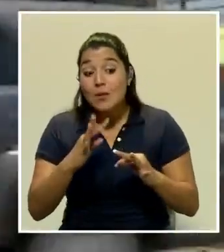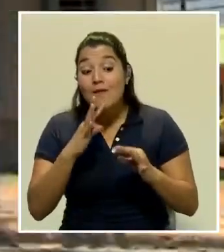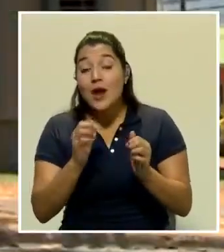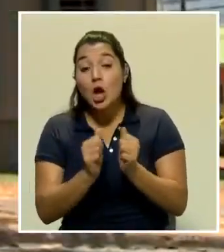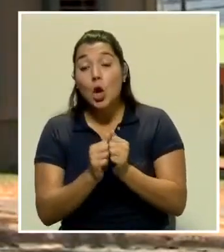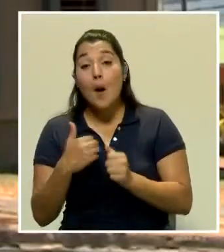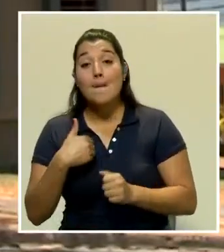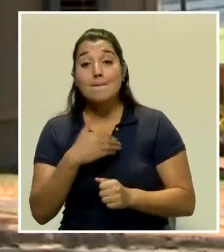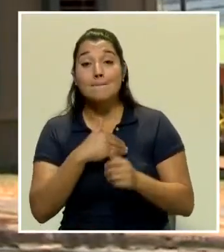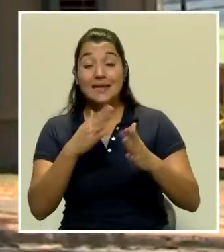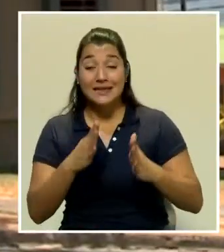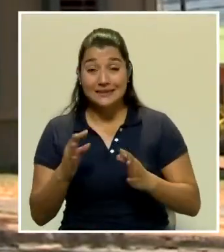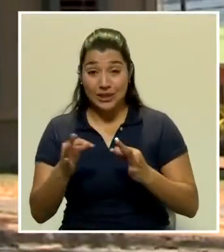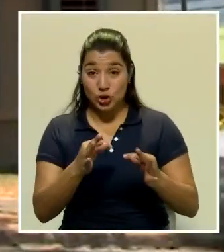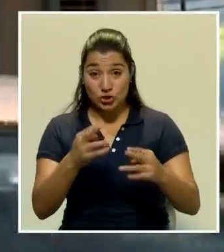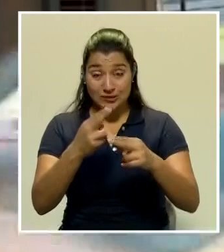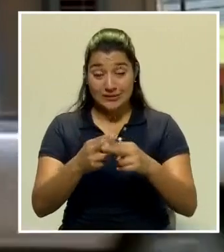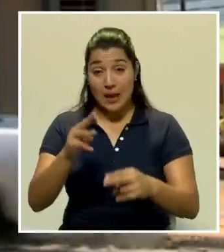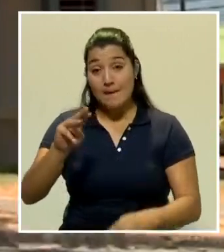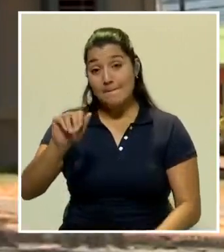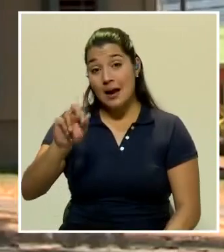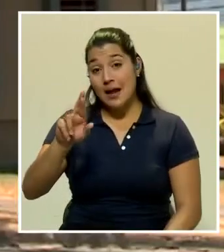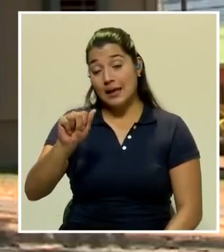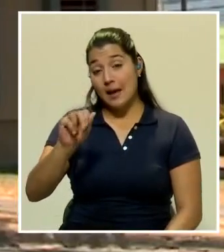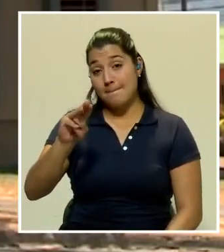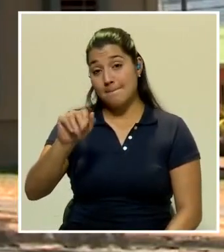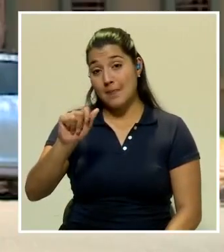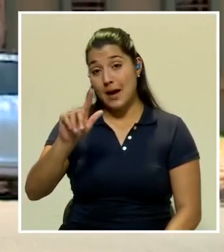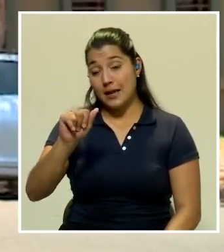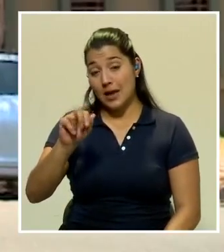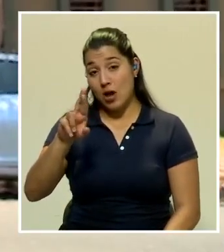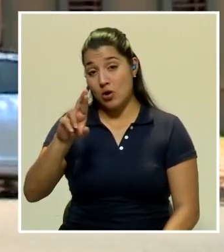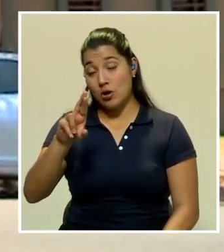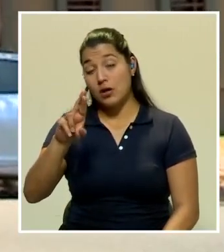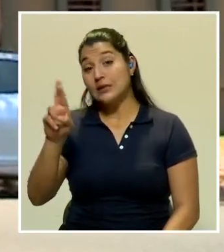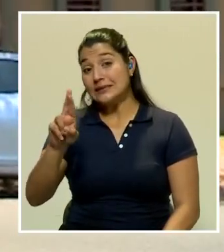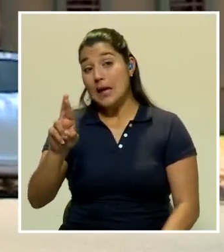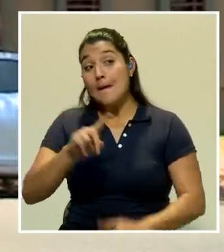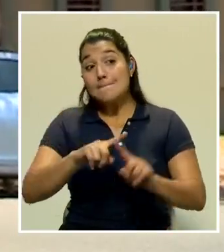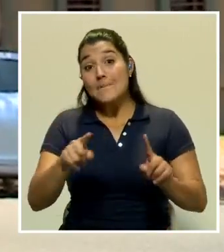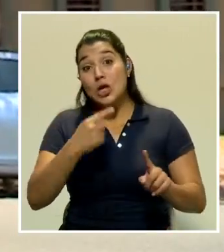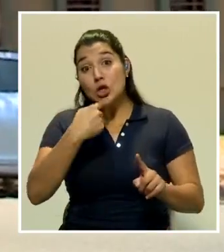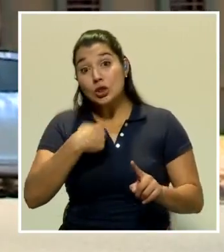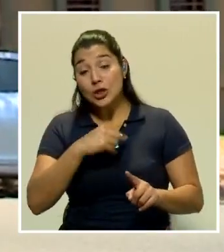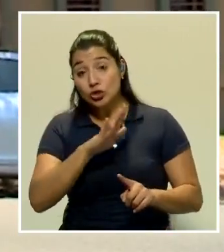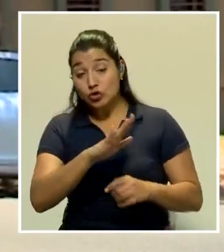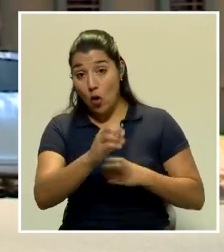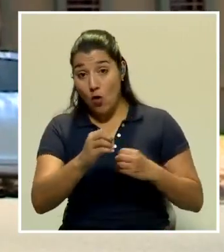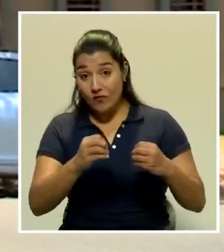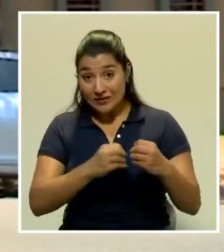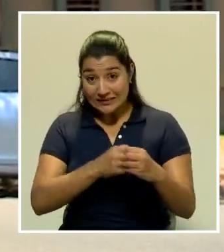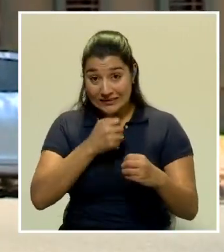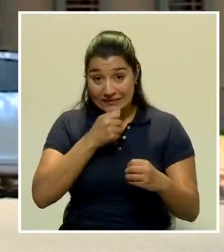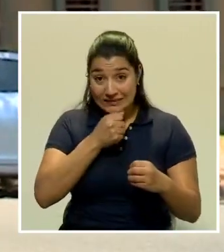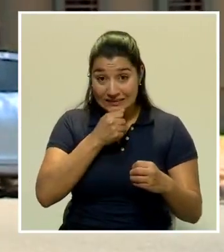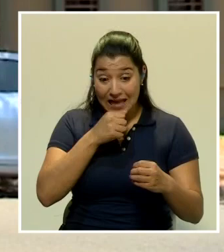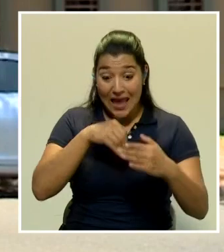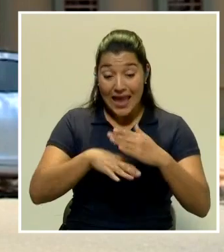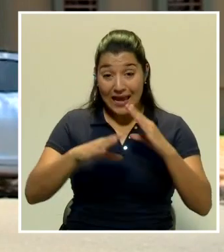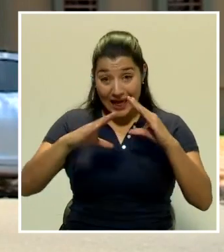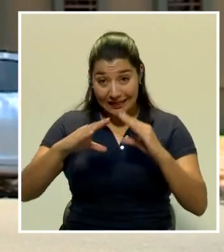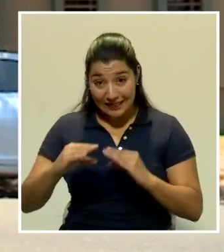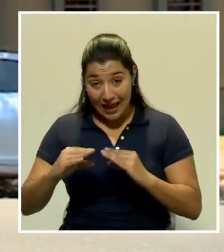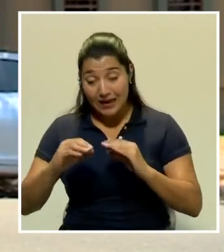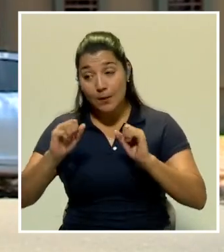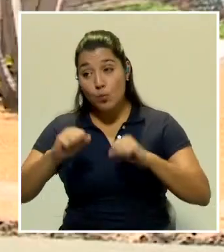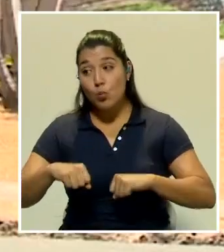María Ravelo, sobre esta problemática. Sin embargo, nos indicaron desde la oficina de prensa de esta cartera que en el transcurso de la tarde